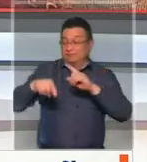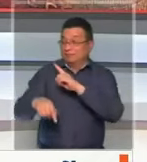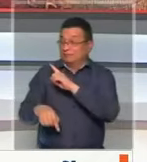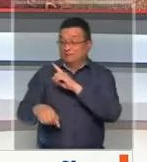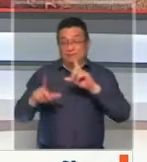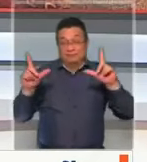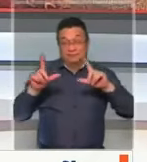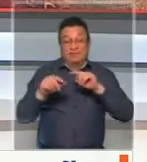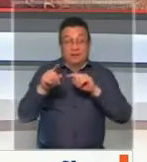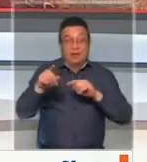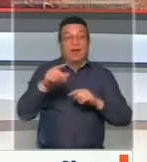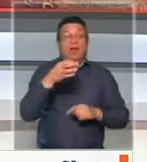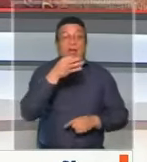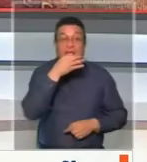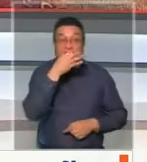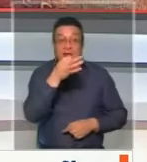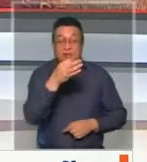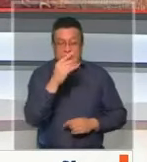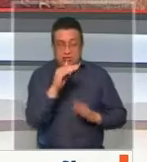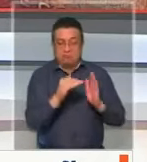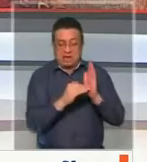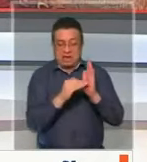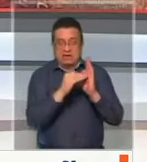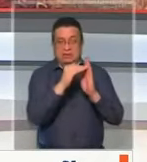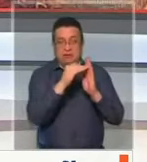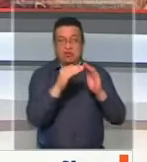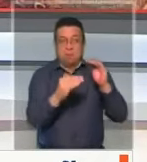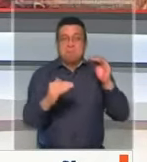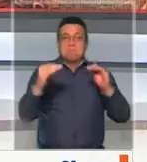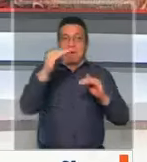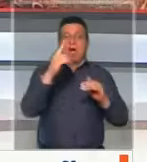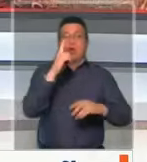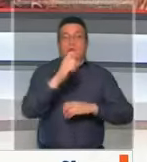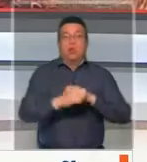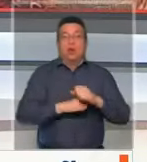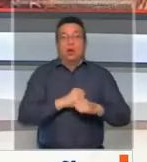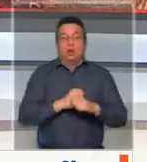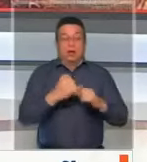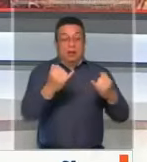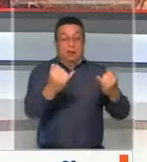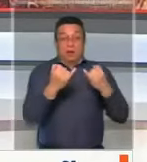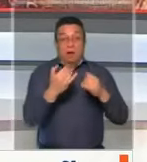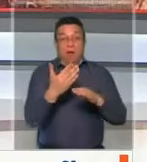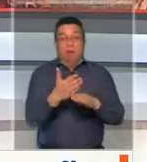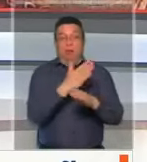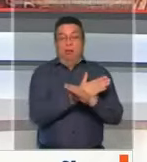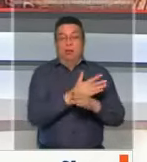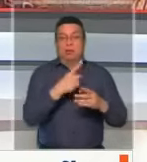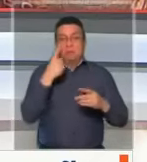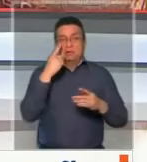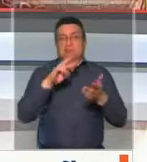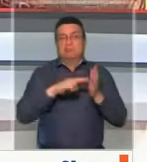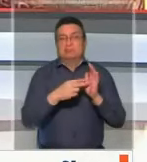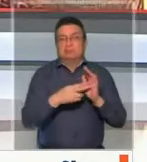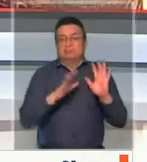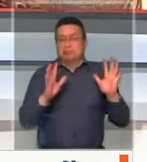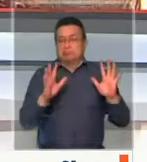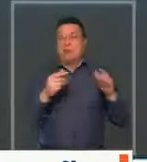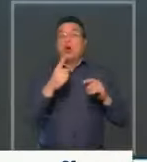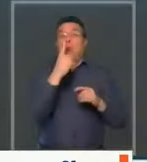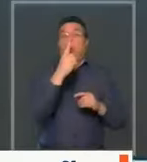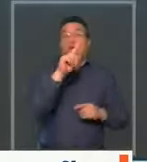Instituto emisor elevó su estimación de crecimiento para este año en su informe interior esperaba un avance de entre un